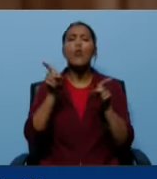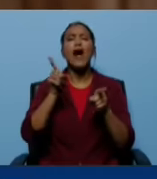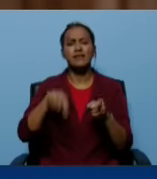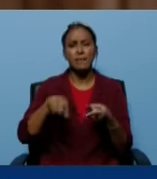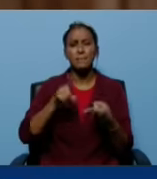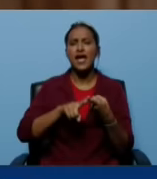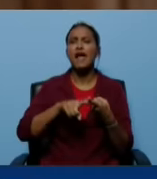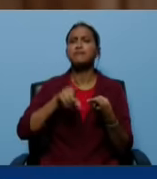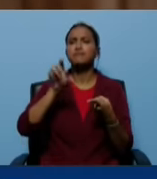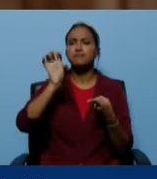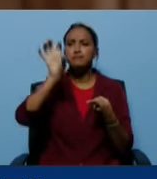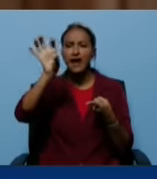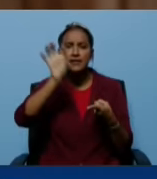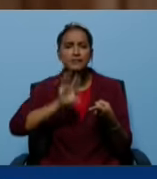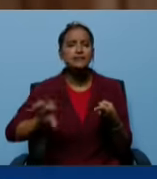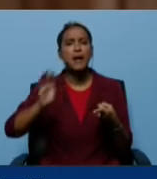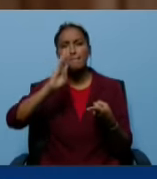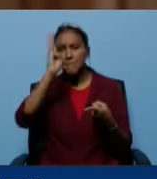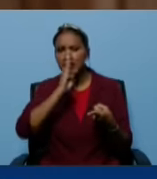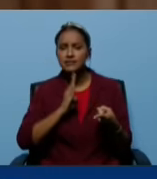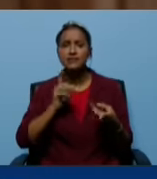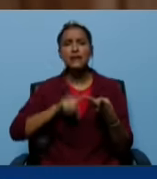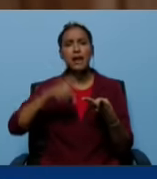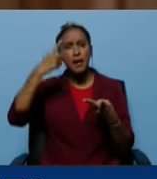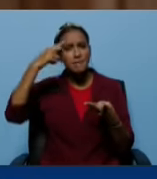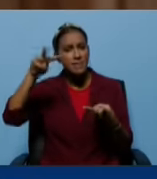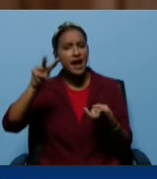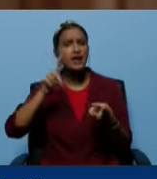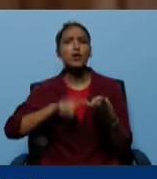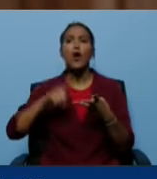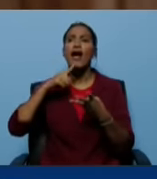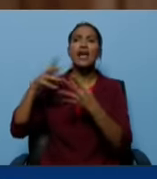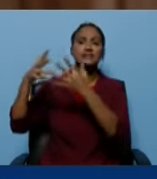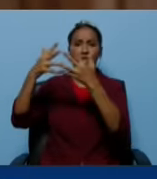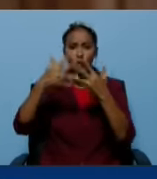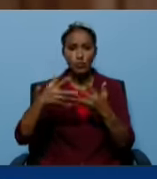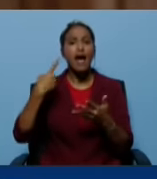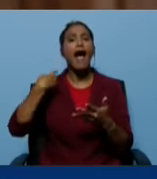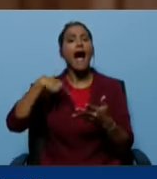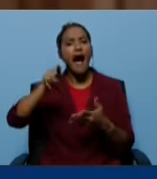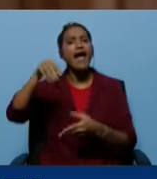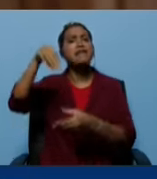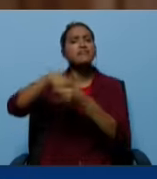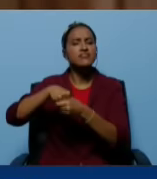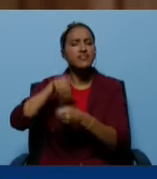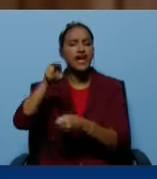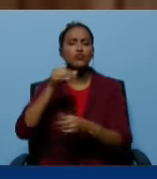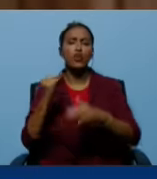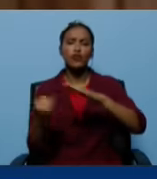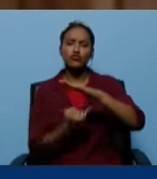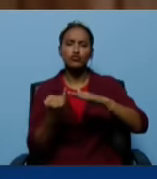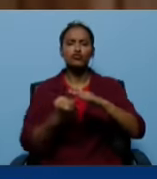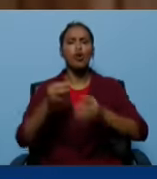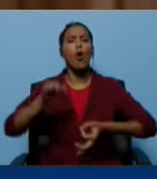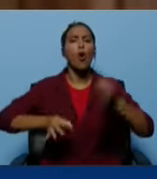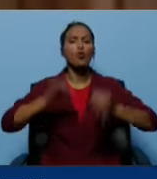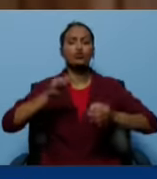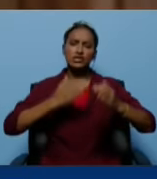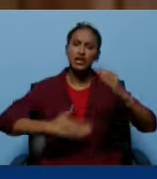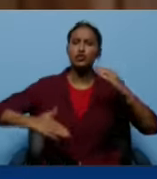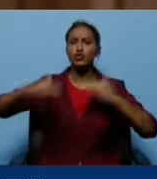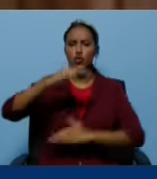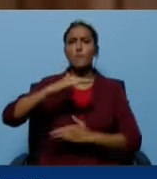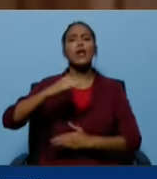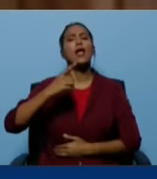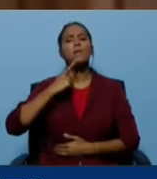países del mundo. Los tribunales o cortes de justicia con competencia electoral son las que finalmente dan la última palabra una vez